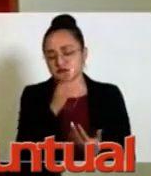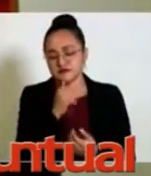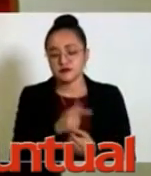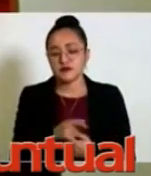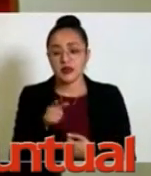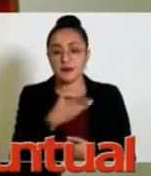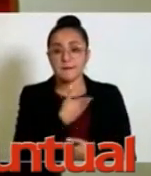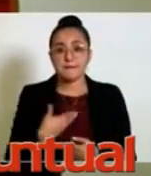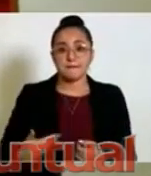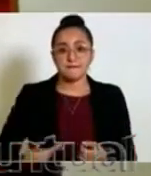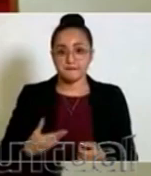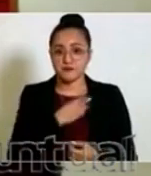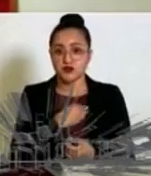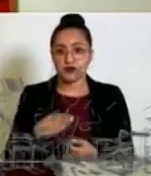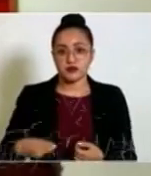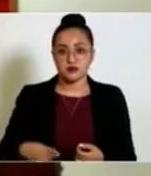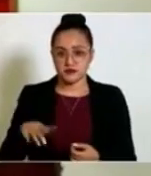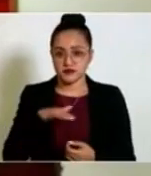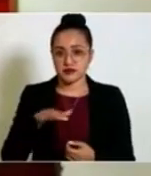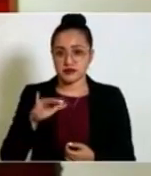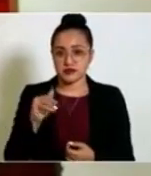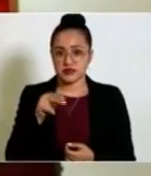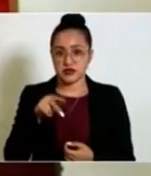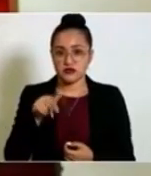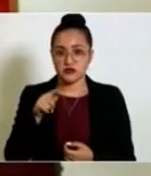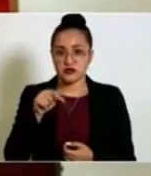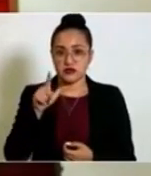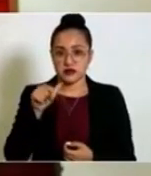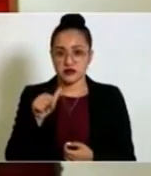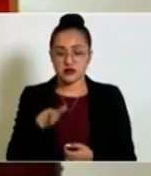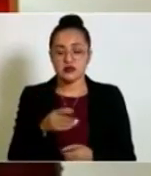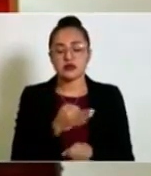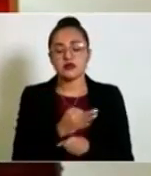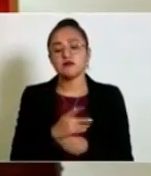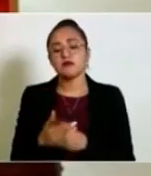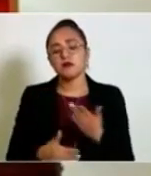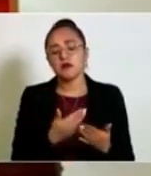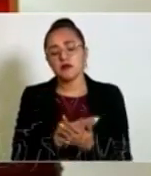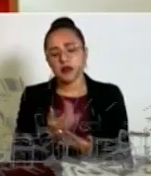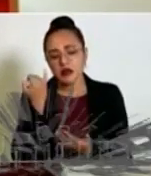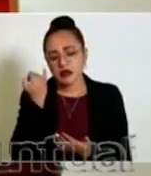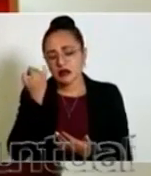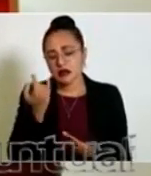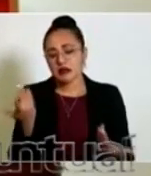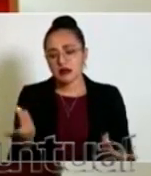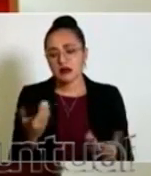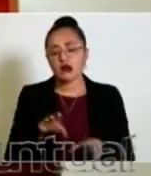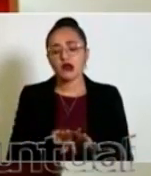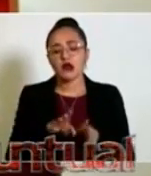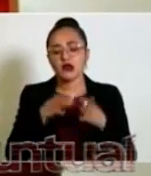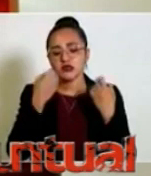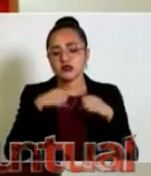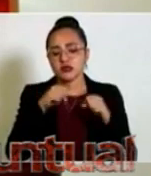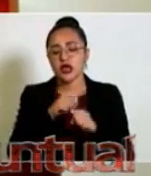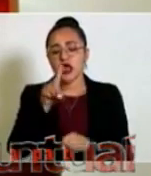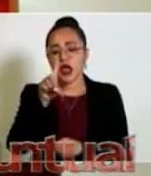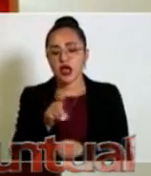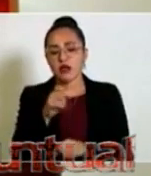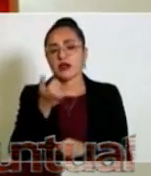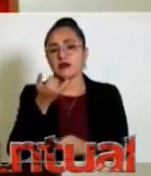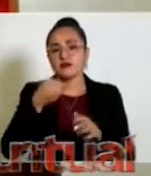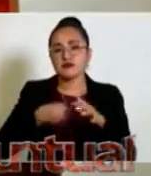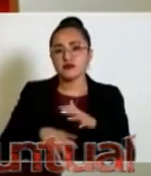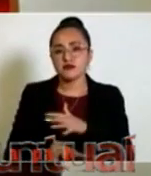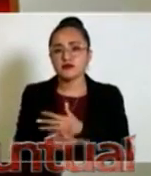presidente municipal de este municipio generó la propuesta de creación de un sistema de agua y